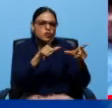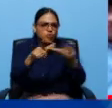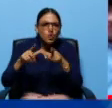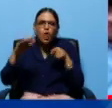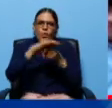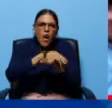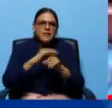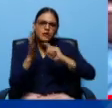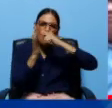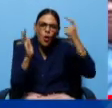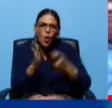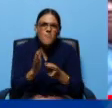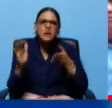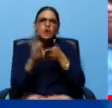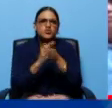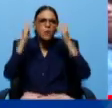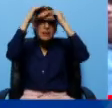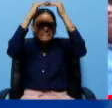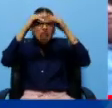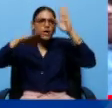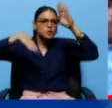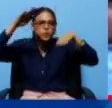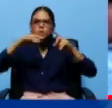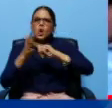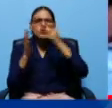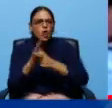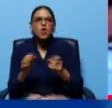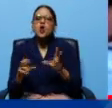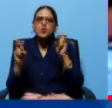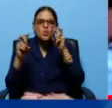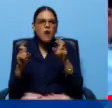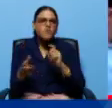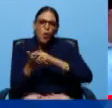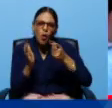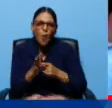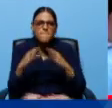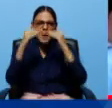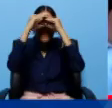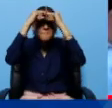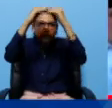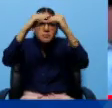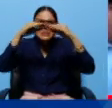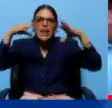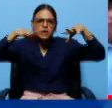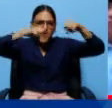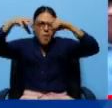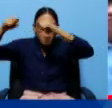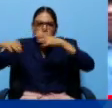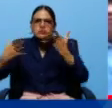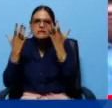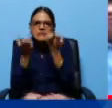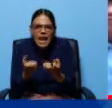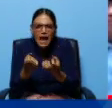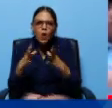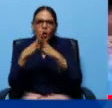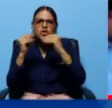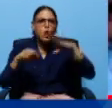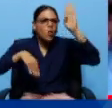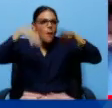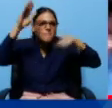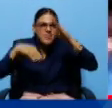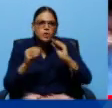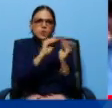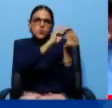las instalaciones de infraestructura se han cumplido sin novedad a través de la impermeabilización de los techos, la